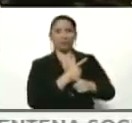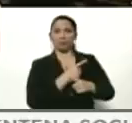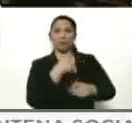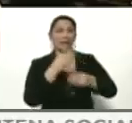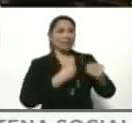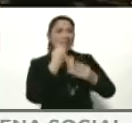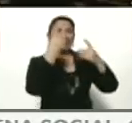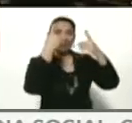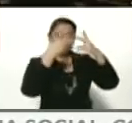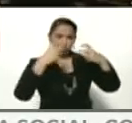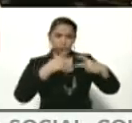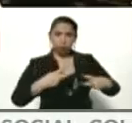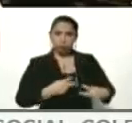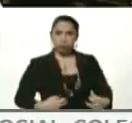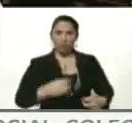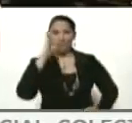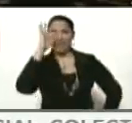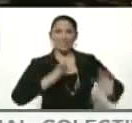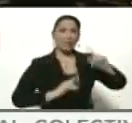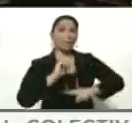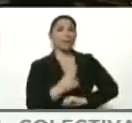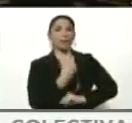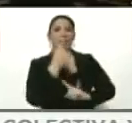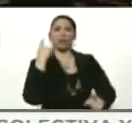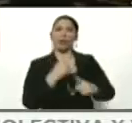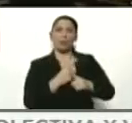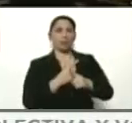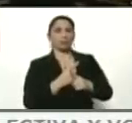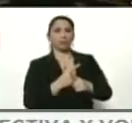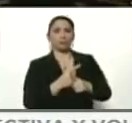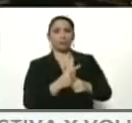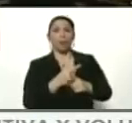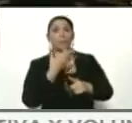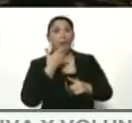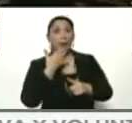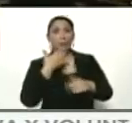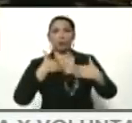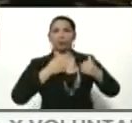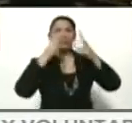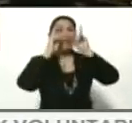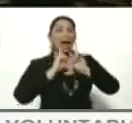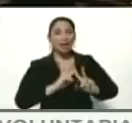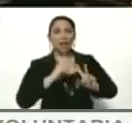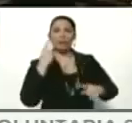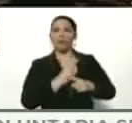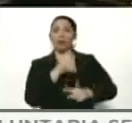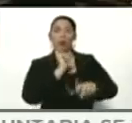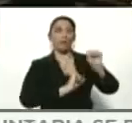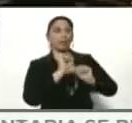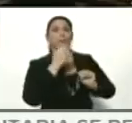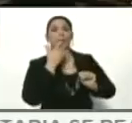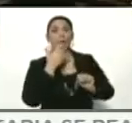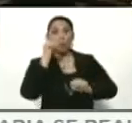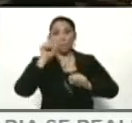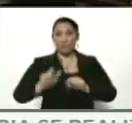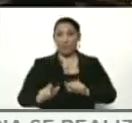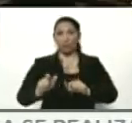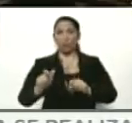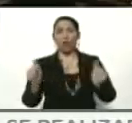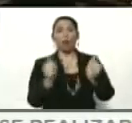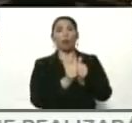una evaluación física primero y deben ser personas sanas. ¿Qué significa esto? Debemos evitar que personas